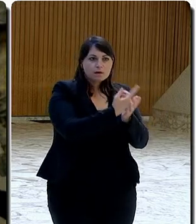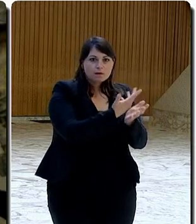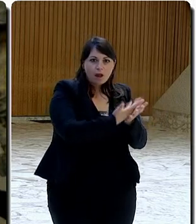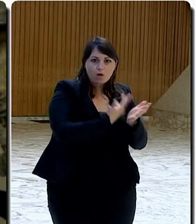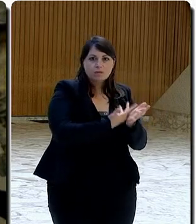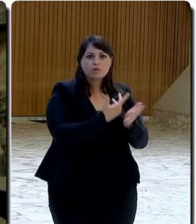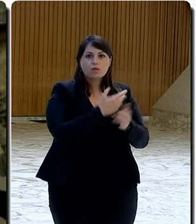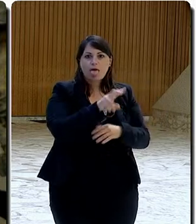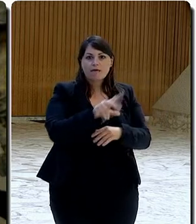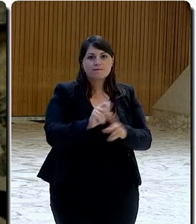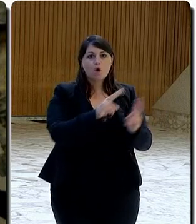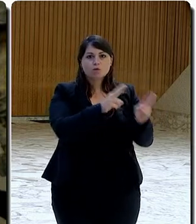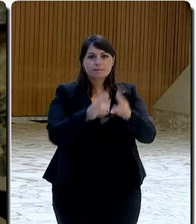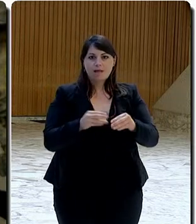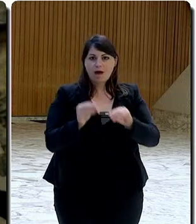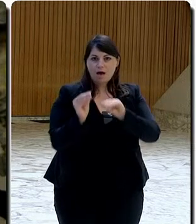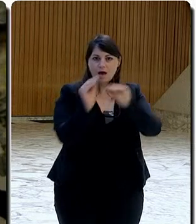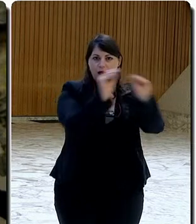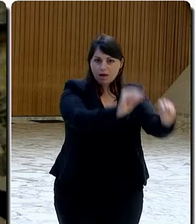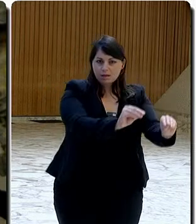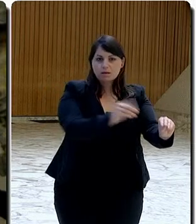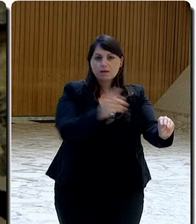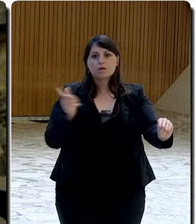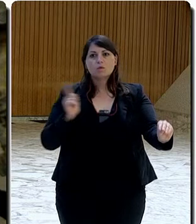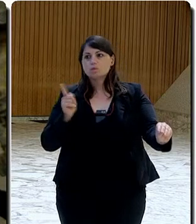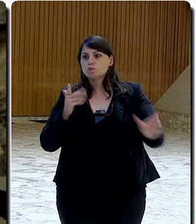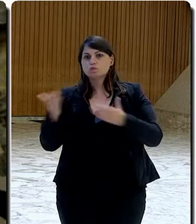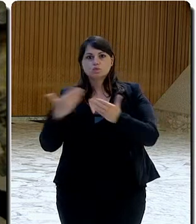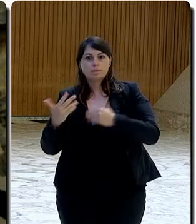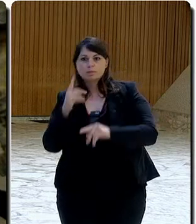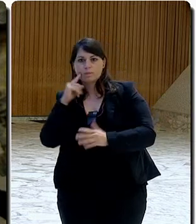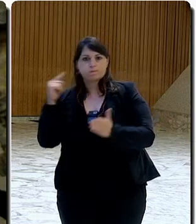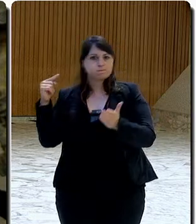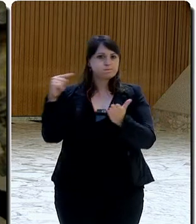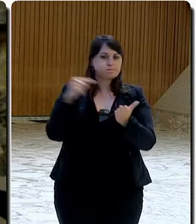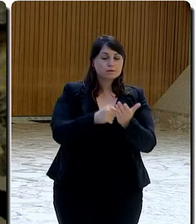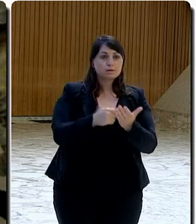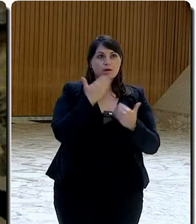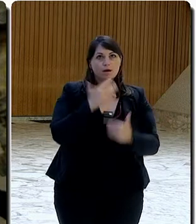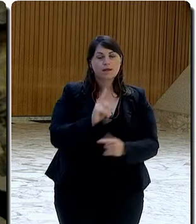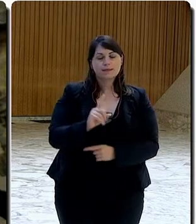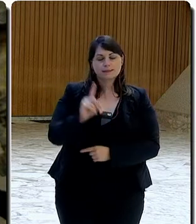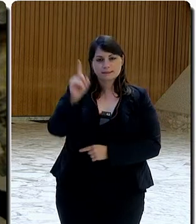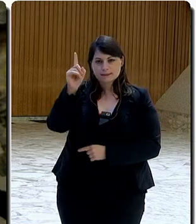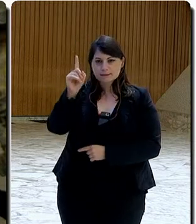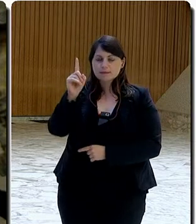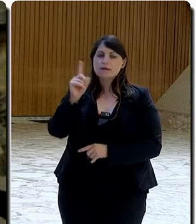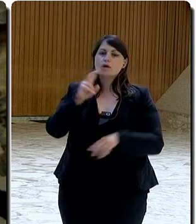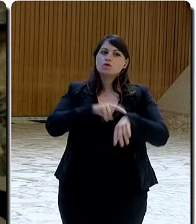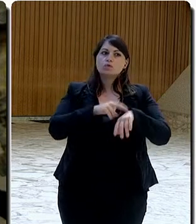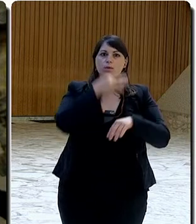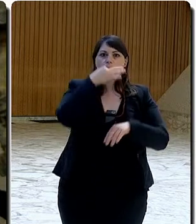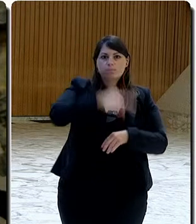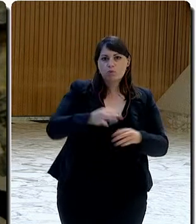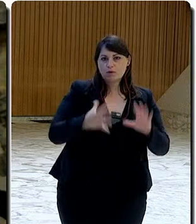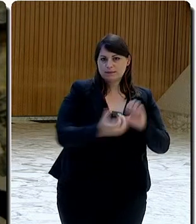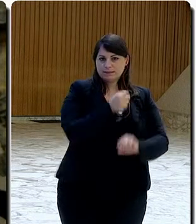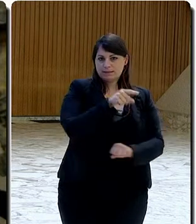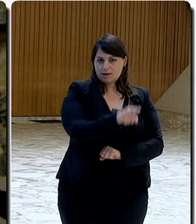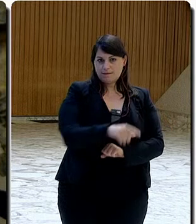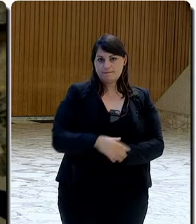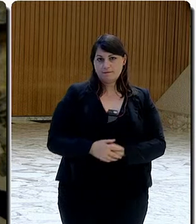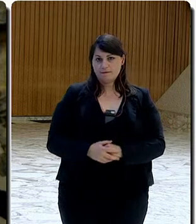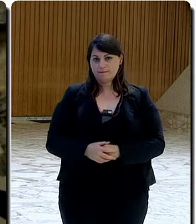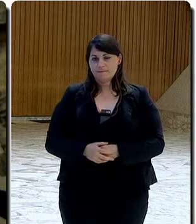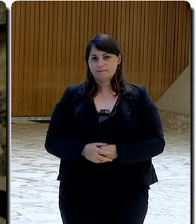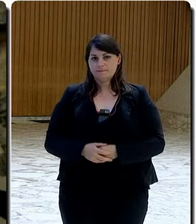Regresamos inmediatamente y gracias a Dios los médicos la salvaron la vida. Fue entonces